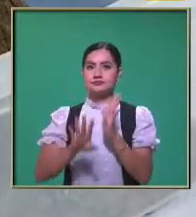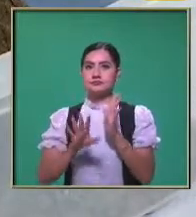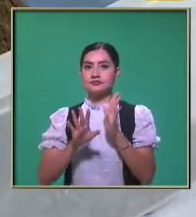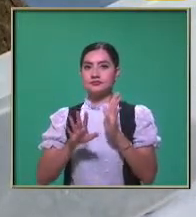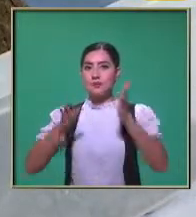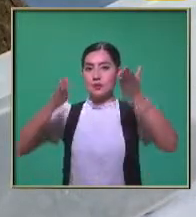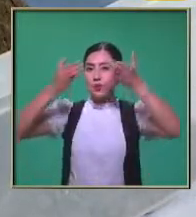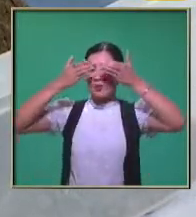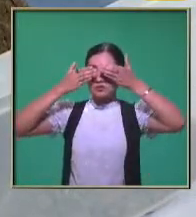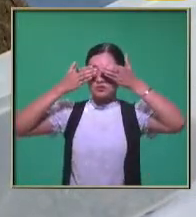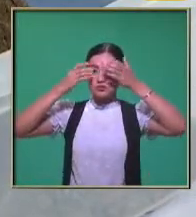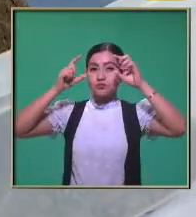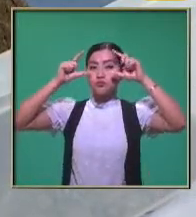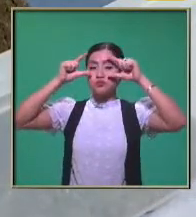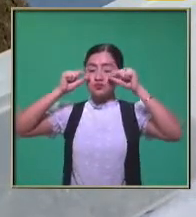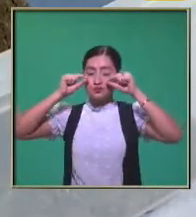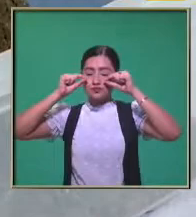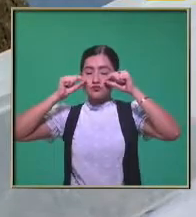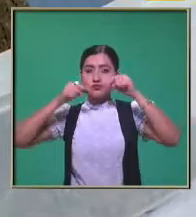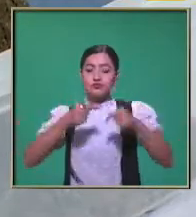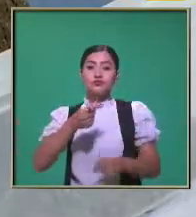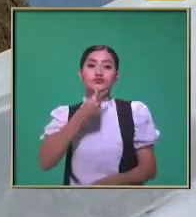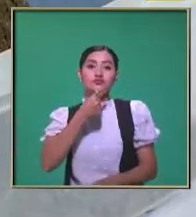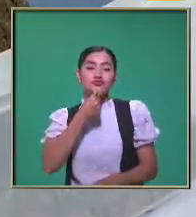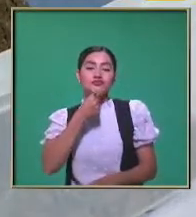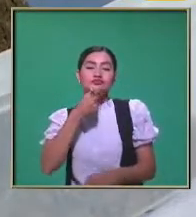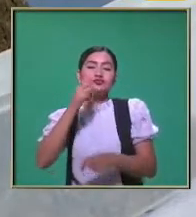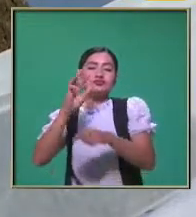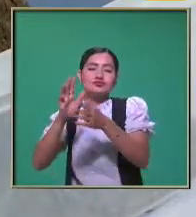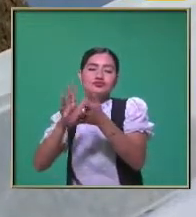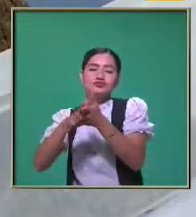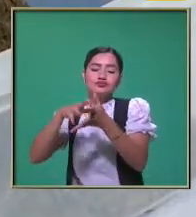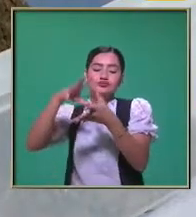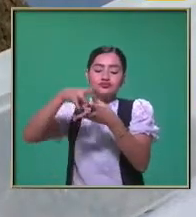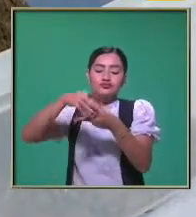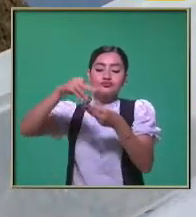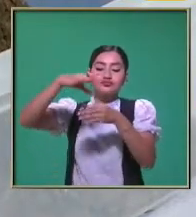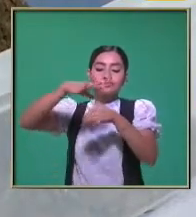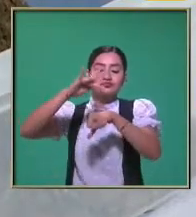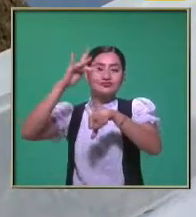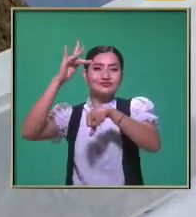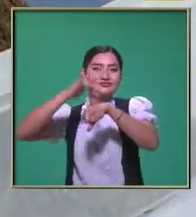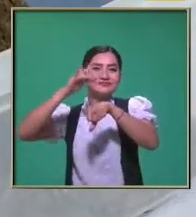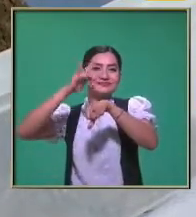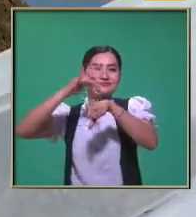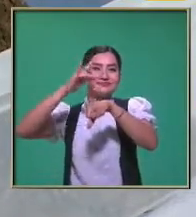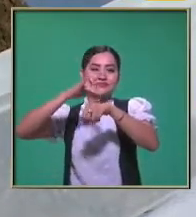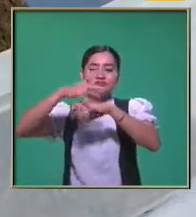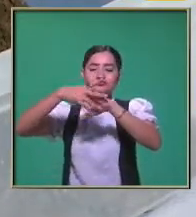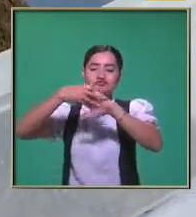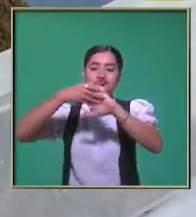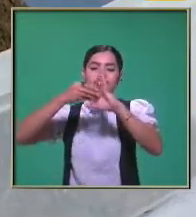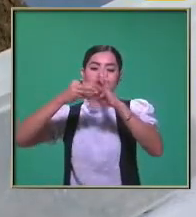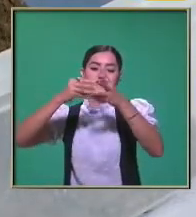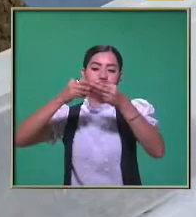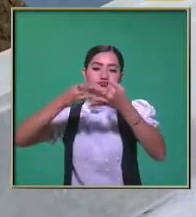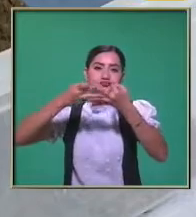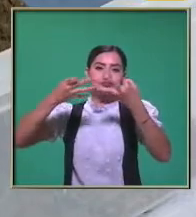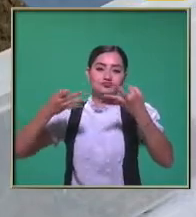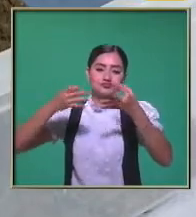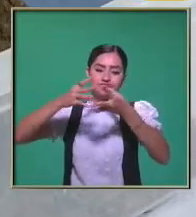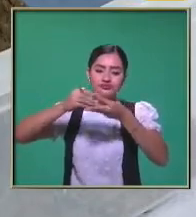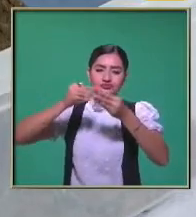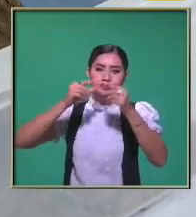qué? Para que ellos puedan sentir y así con su tacto puedan ir buscando entre la tierrita, cierren sus